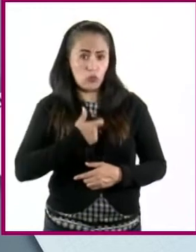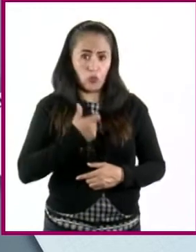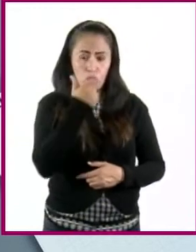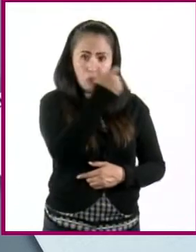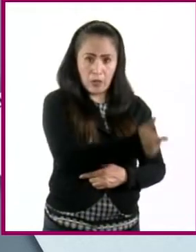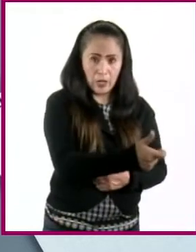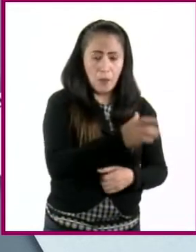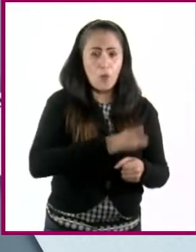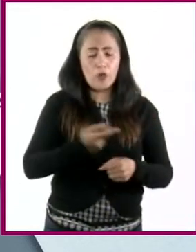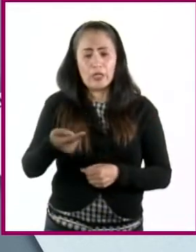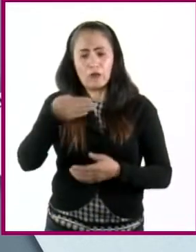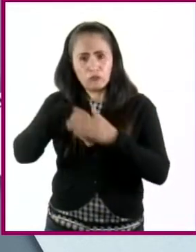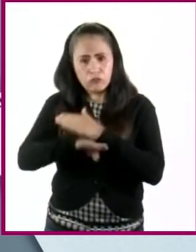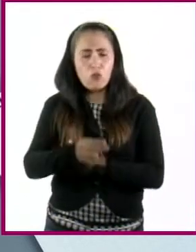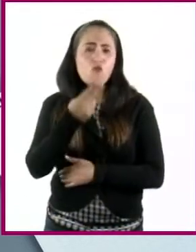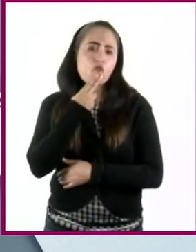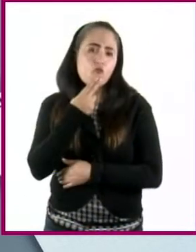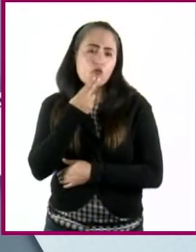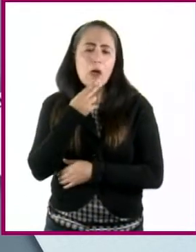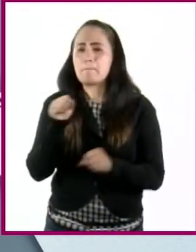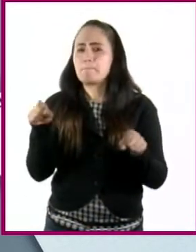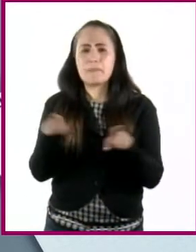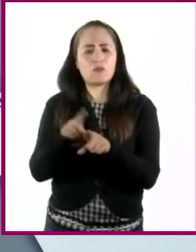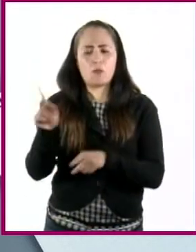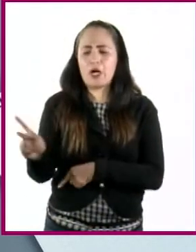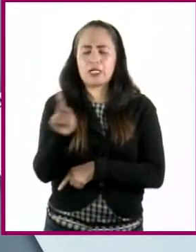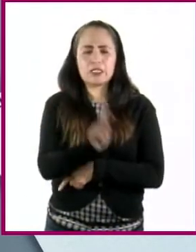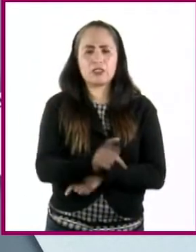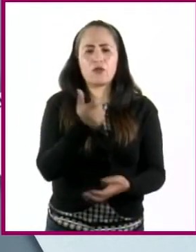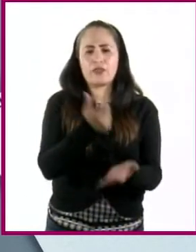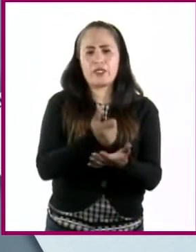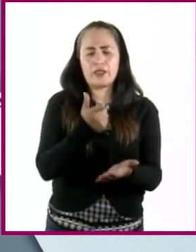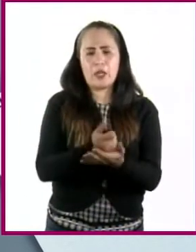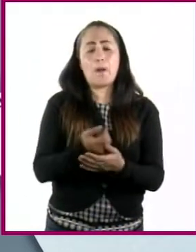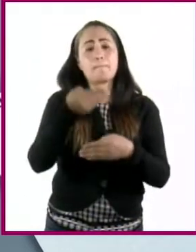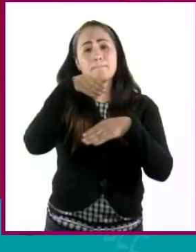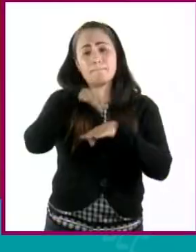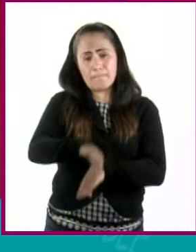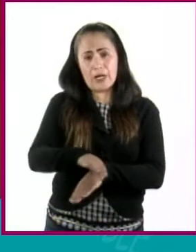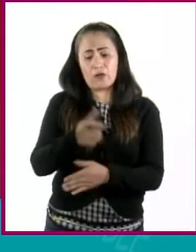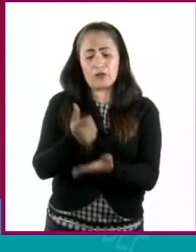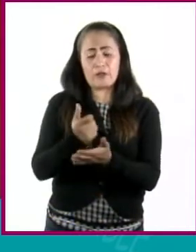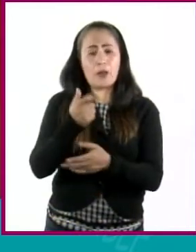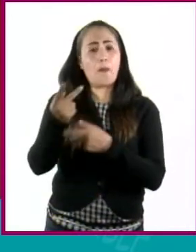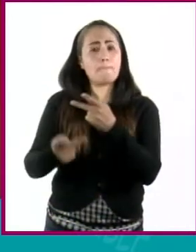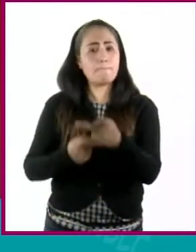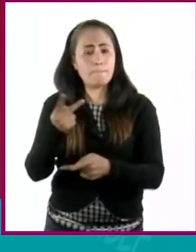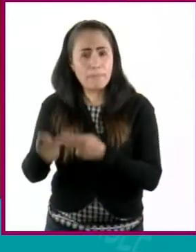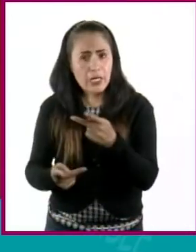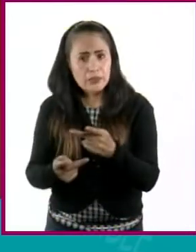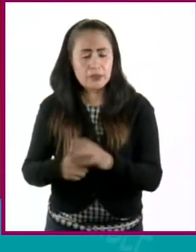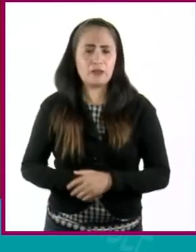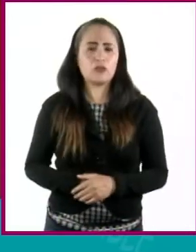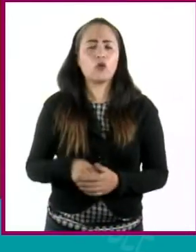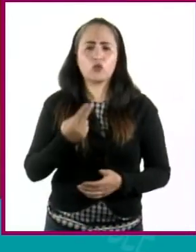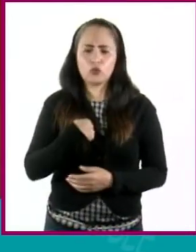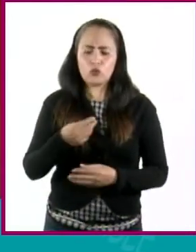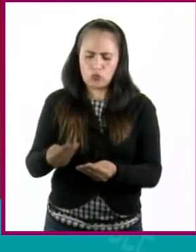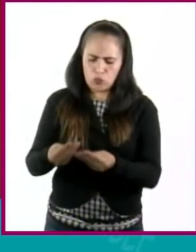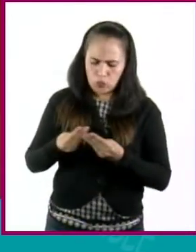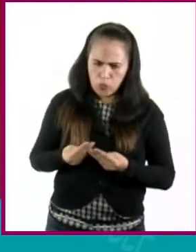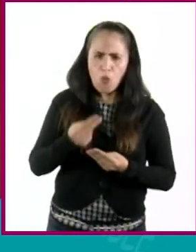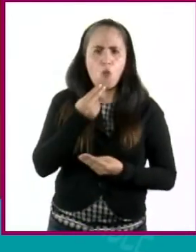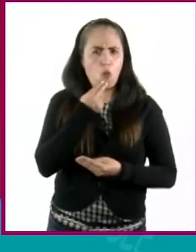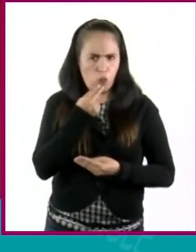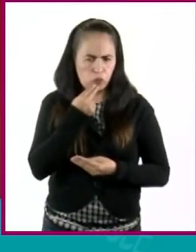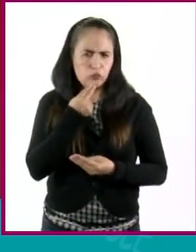departamento. Con el dinero funciona igual. Nosotros, la institución financiera nos está prestando ese dinero y nosotros vamos a poder hacer uso de él. Entonces, de